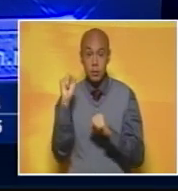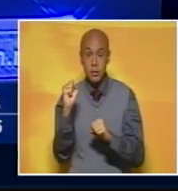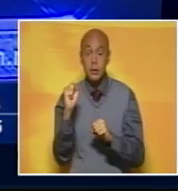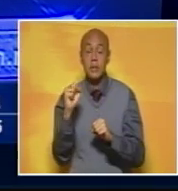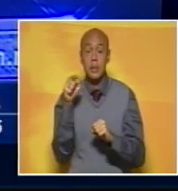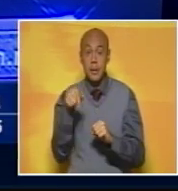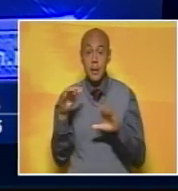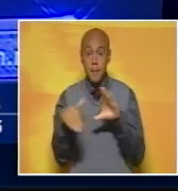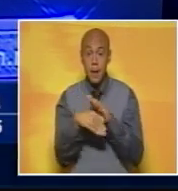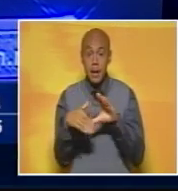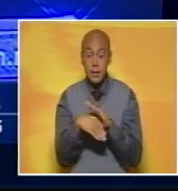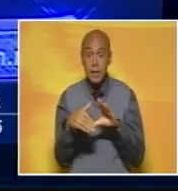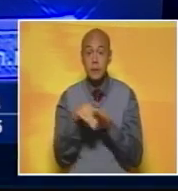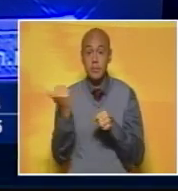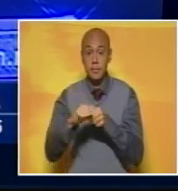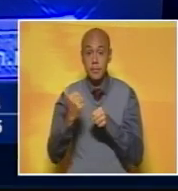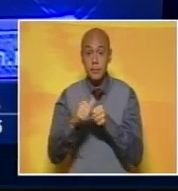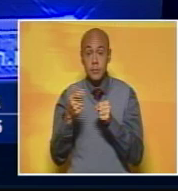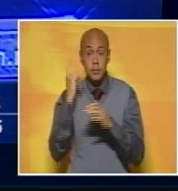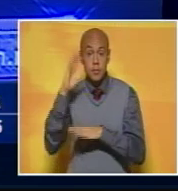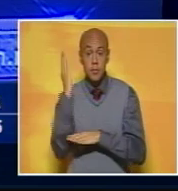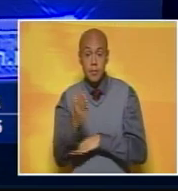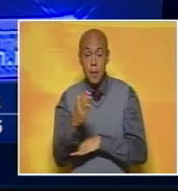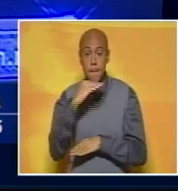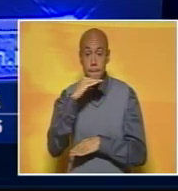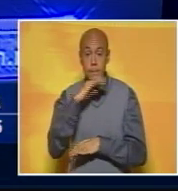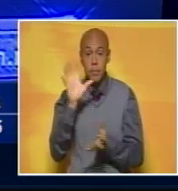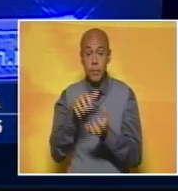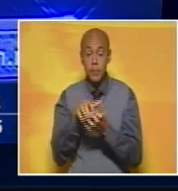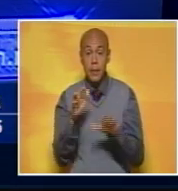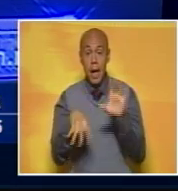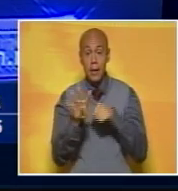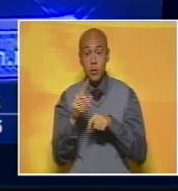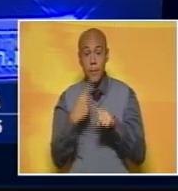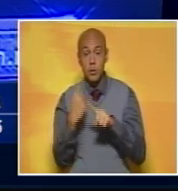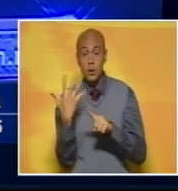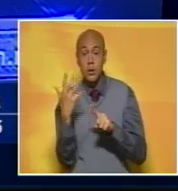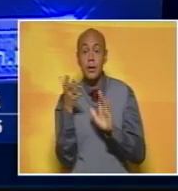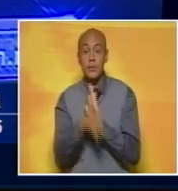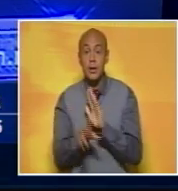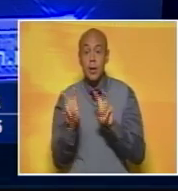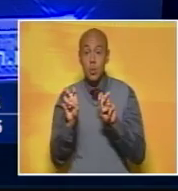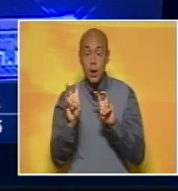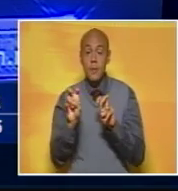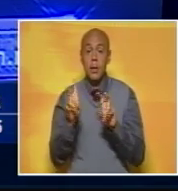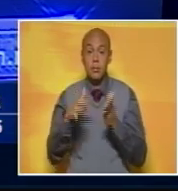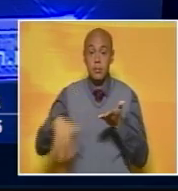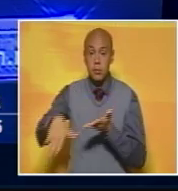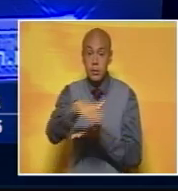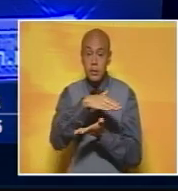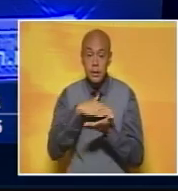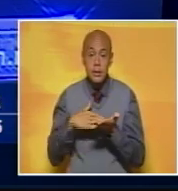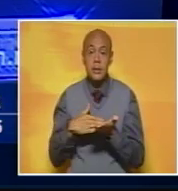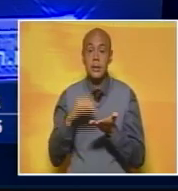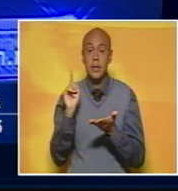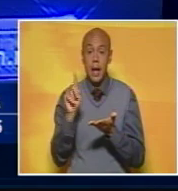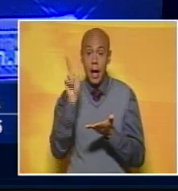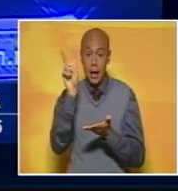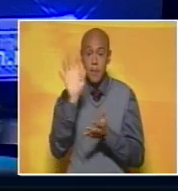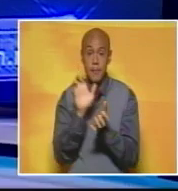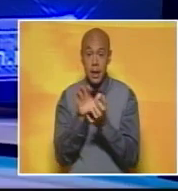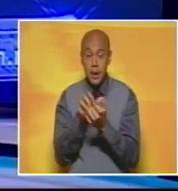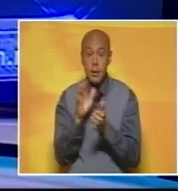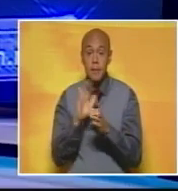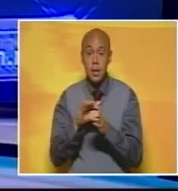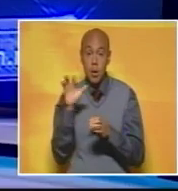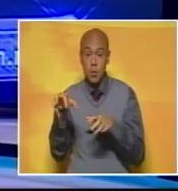Este martes, los Rapaces vencieron a Bravos de Margarita 14-5 en el estadio Nueva Esparta del sector Guatamare, donde ambos